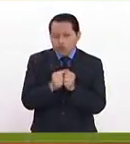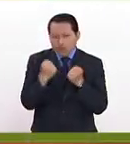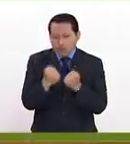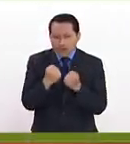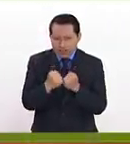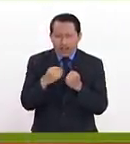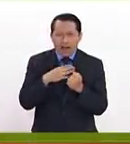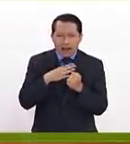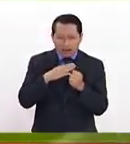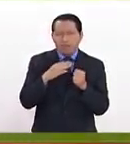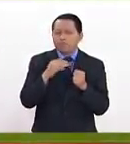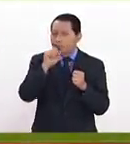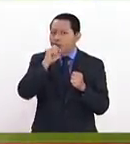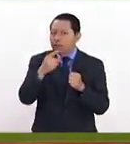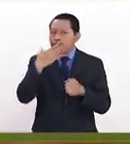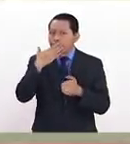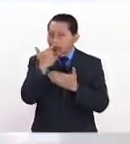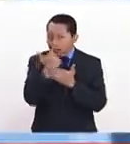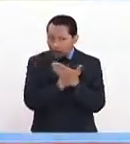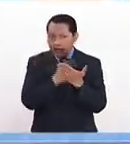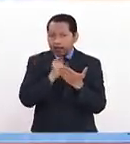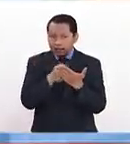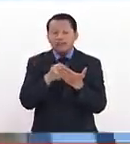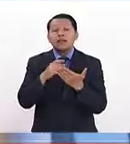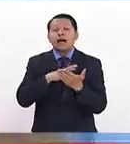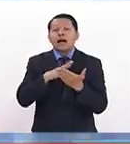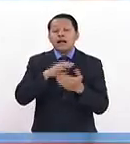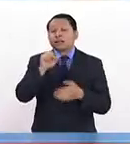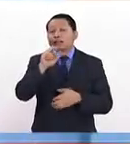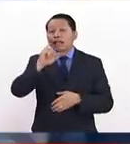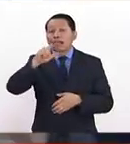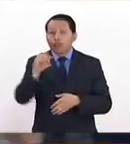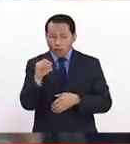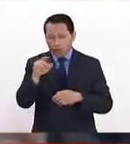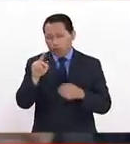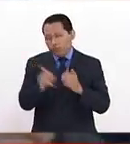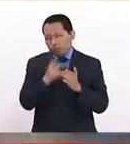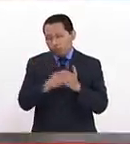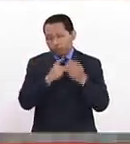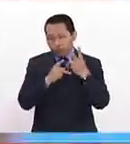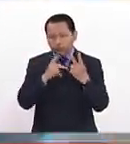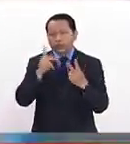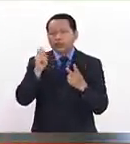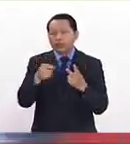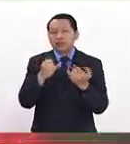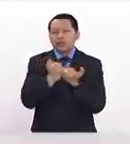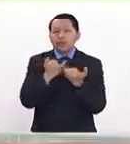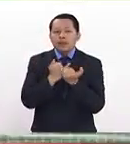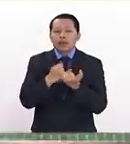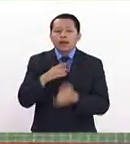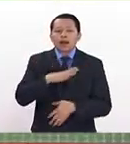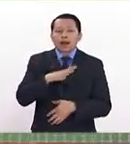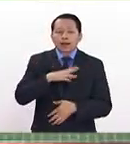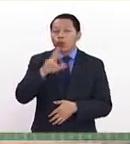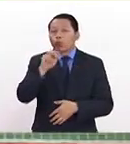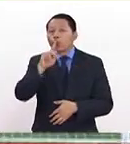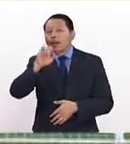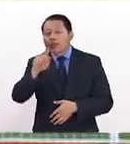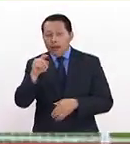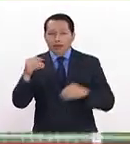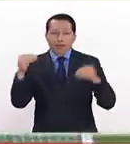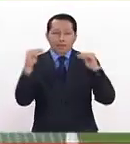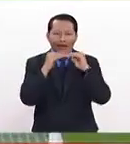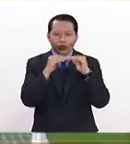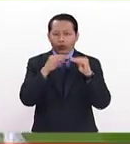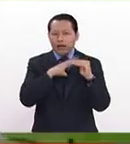la cima de la tabla general. Las anotaciones corrieron a cargo de Sergio Agüero en 2 ocasiones, por una de Sterling y Danilo. El United empató a 2